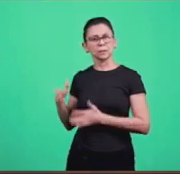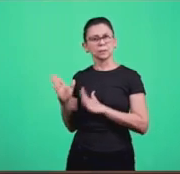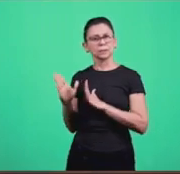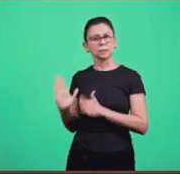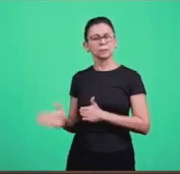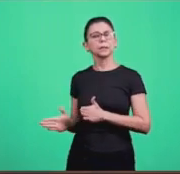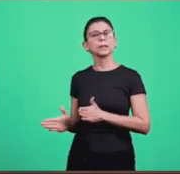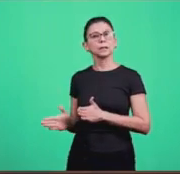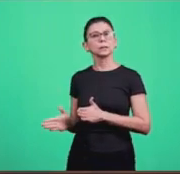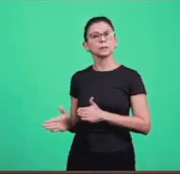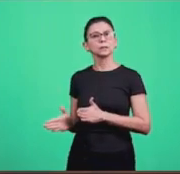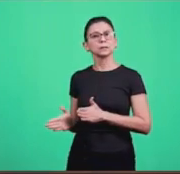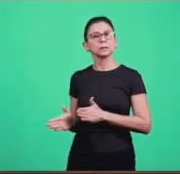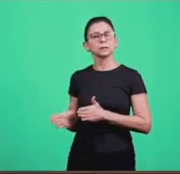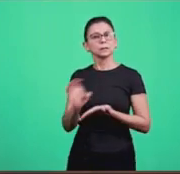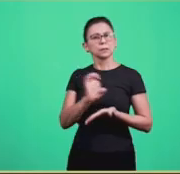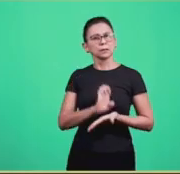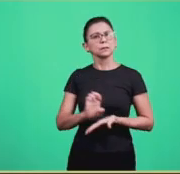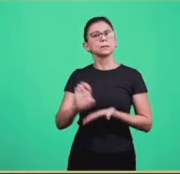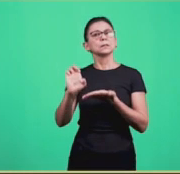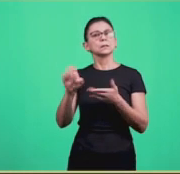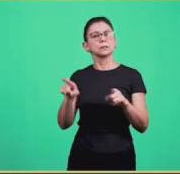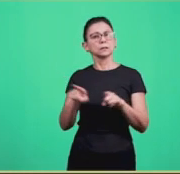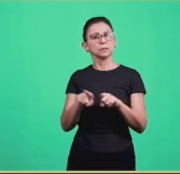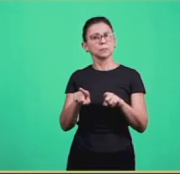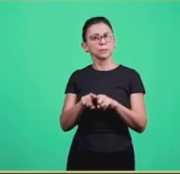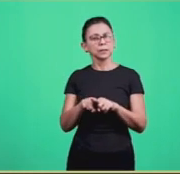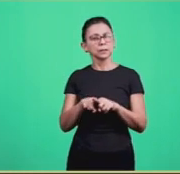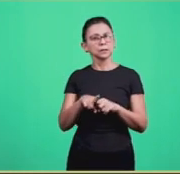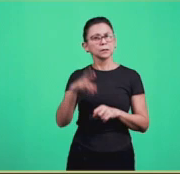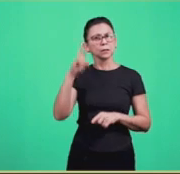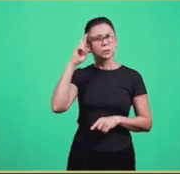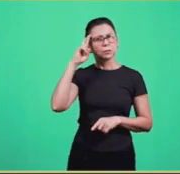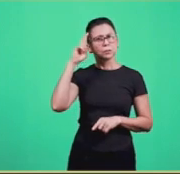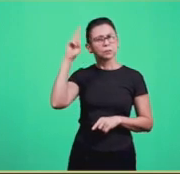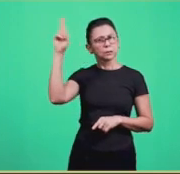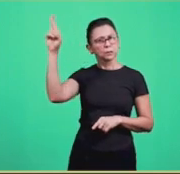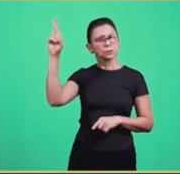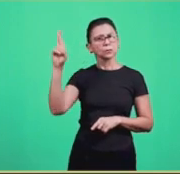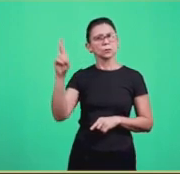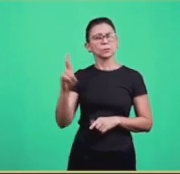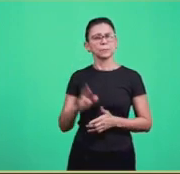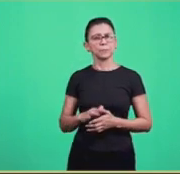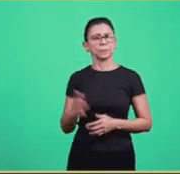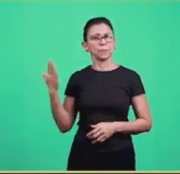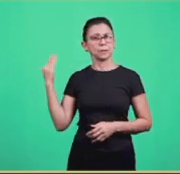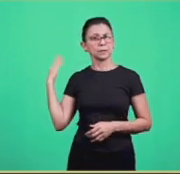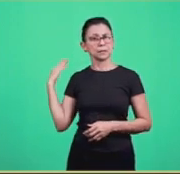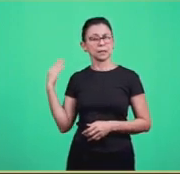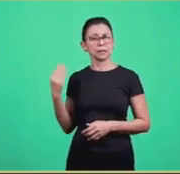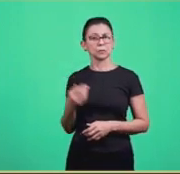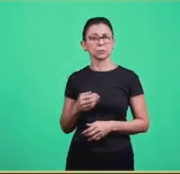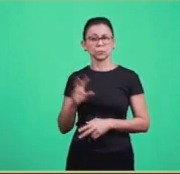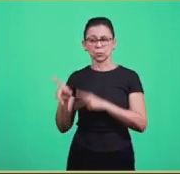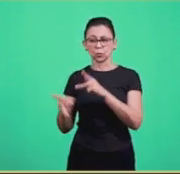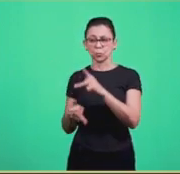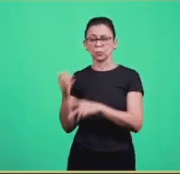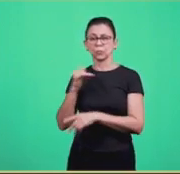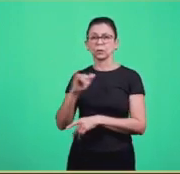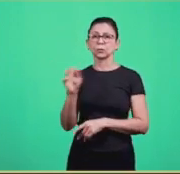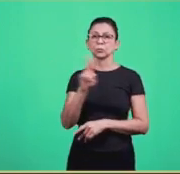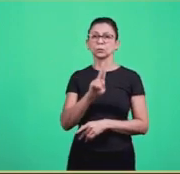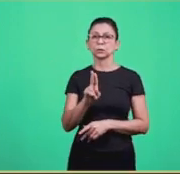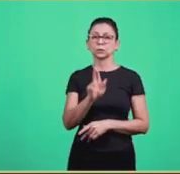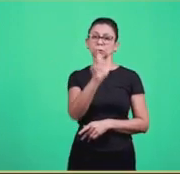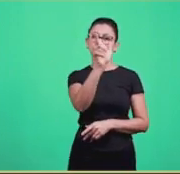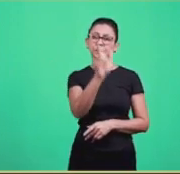del pasado, ellos temieron a Dios, fueron fieles, así como Elías fue fiel. El Señor en el pasado también habló al